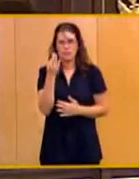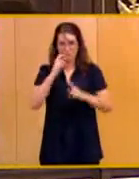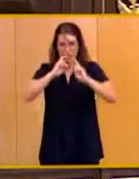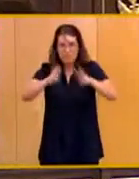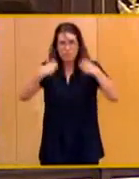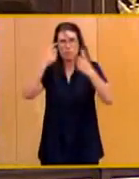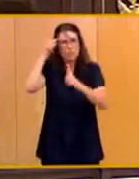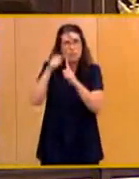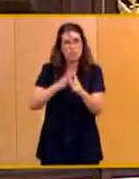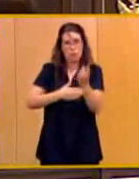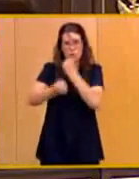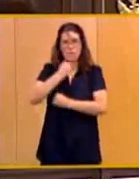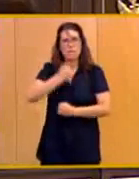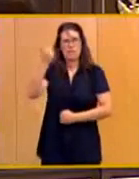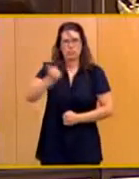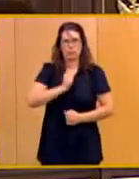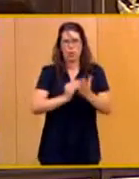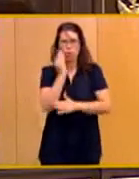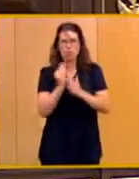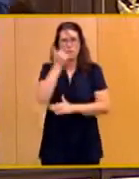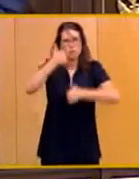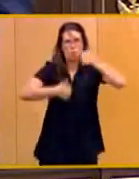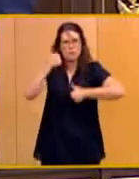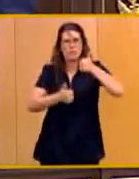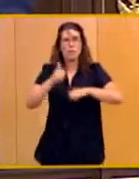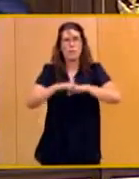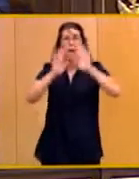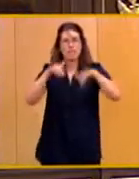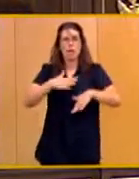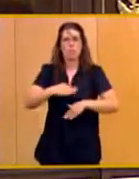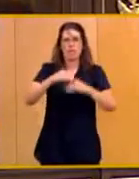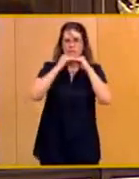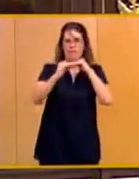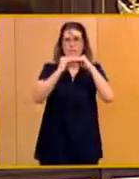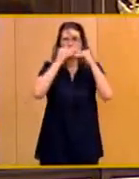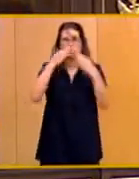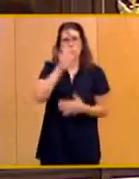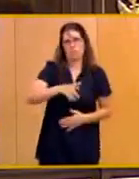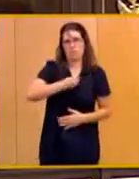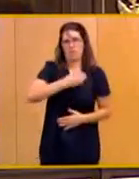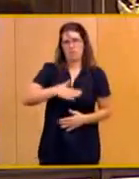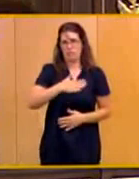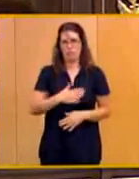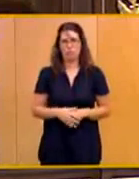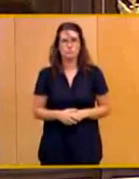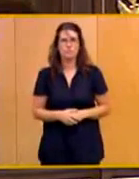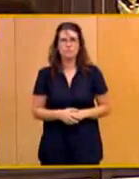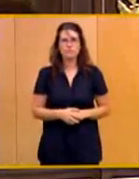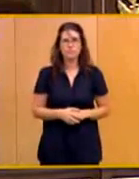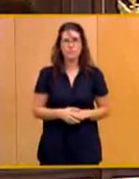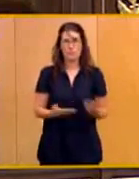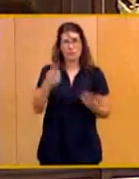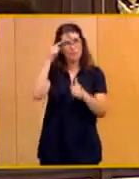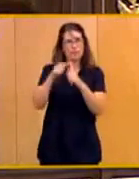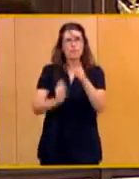productiva, más competitiva y nos permita mantener el estado del bienestar. para restablecer la confianza de los